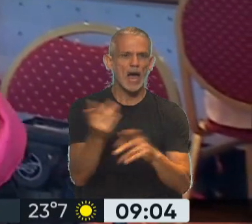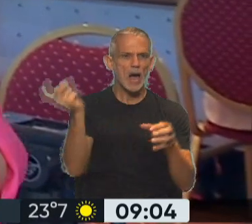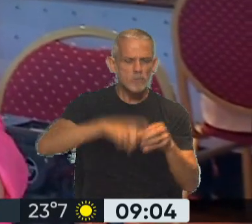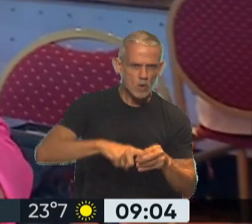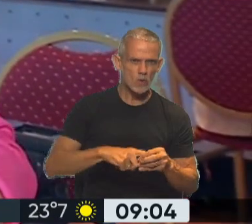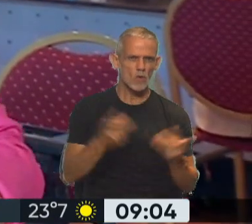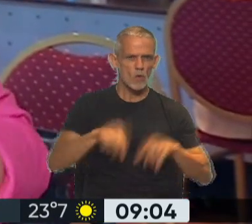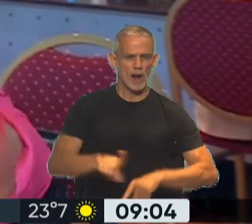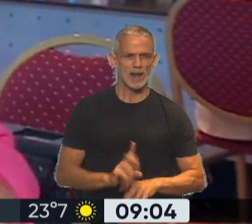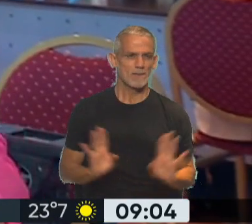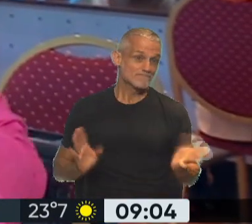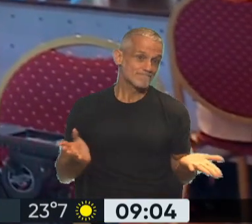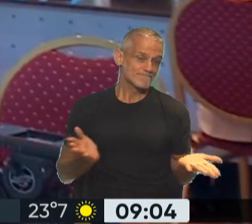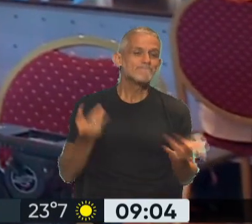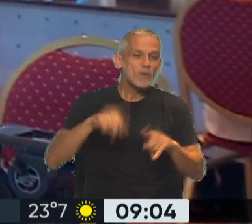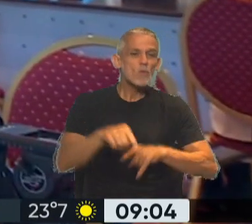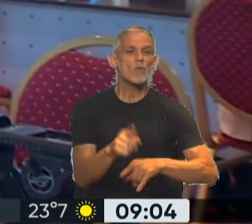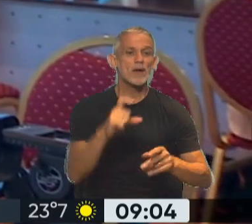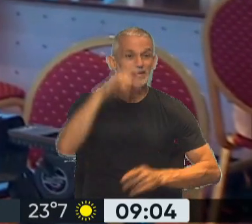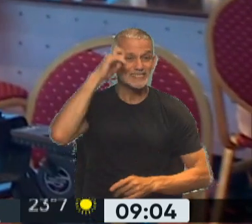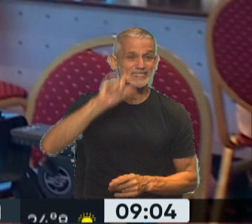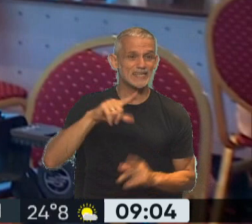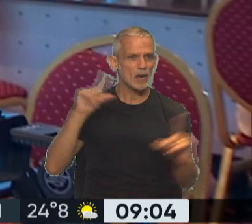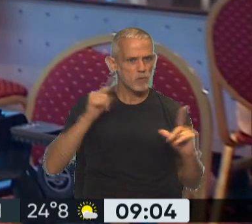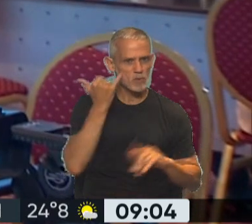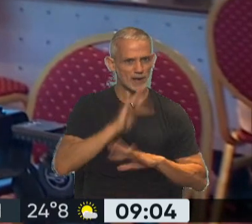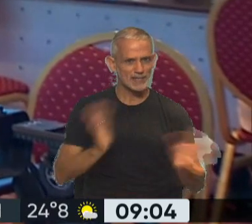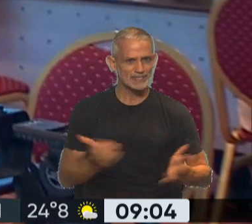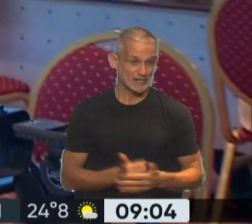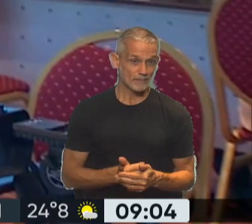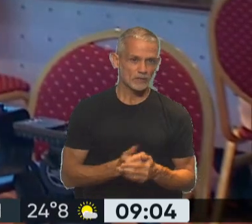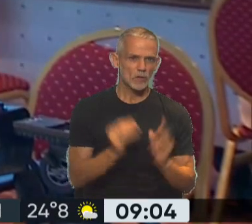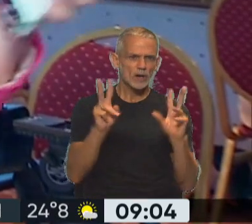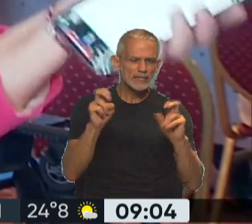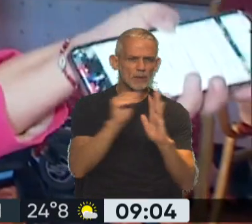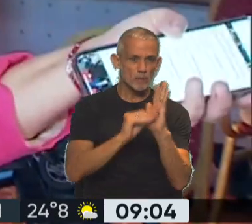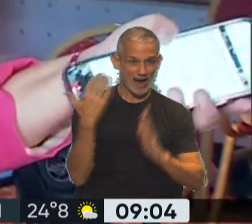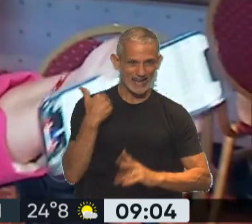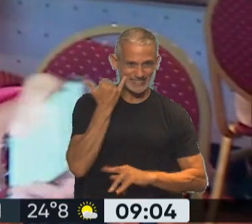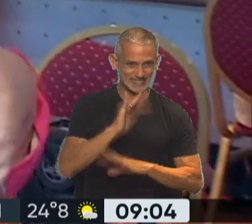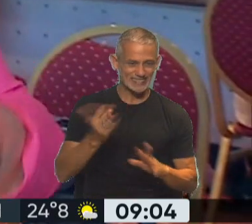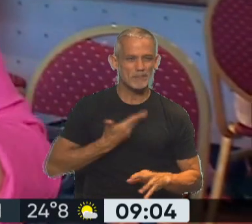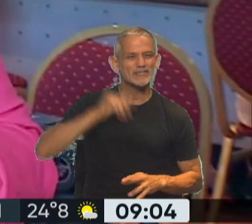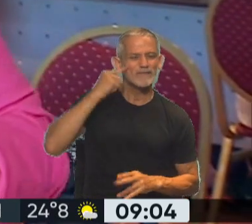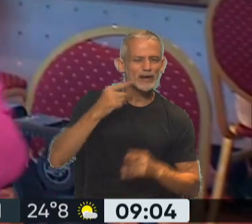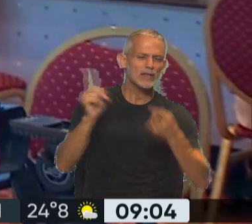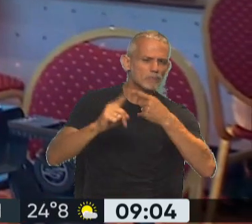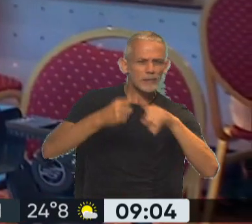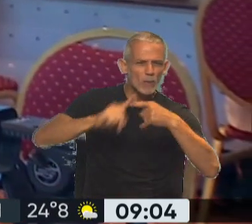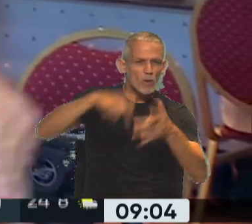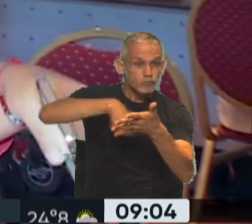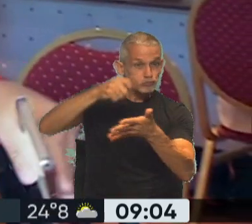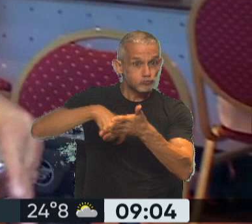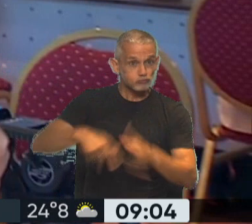ha reincorporado a Brasil ha vuelto a Brasil a escena y ya lo hemos visto si con una agenda que ha comenzado ayer con el presidente Fernández con acuerdos que